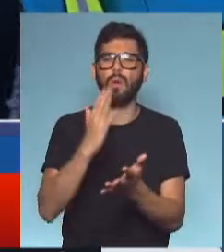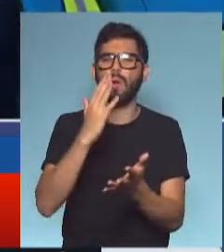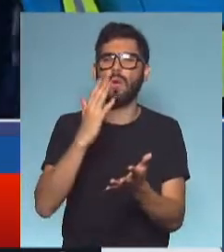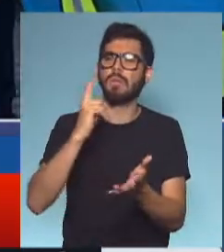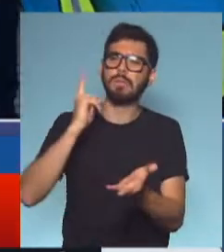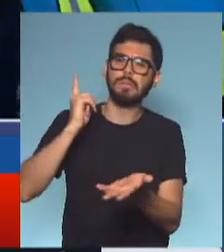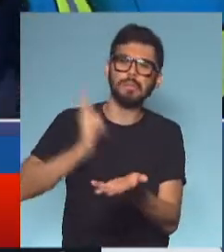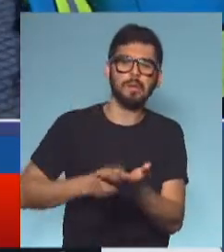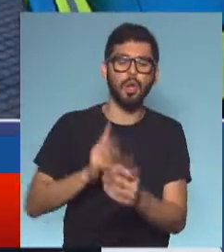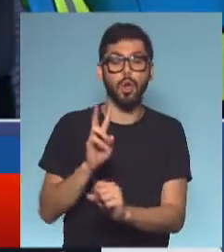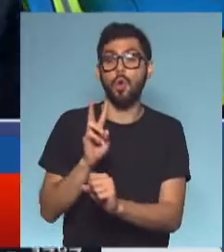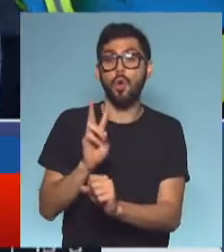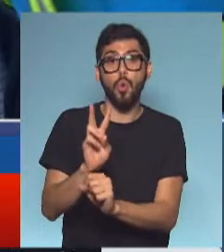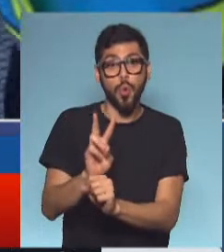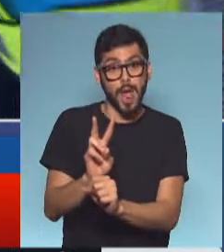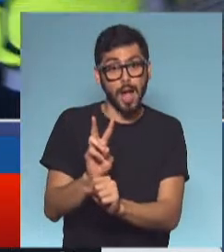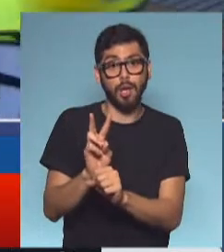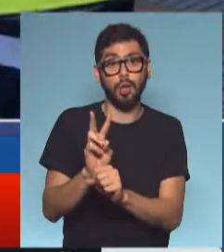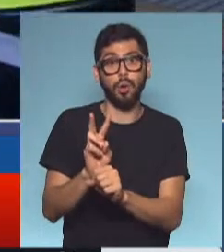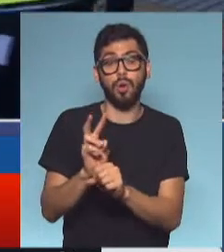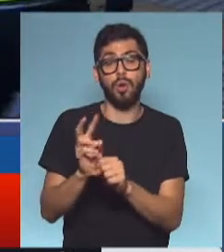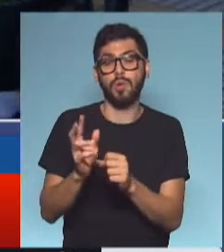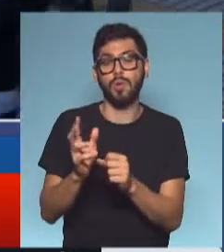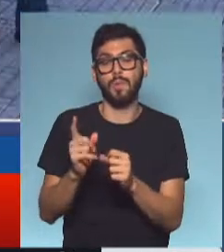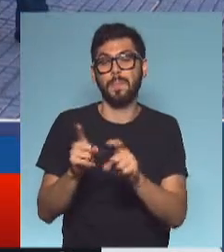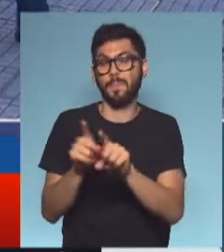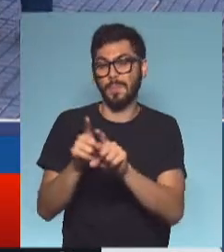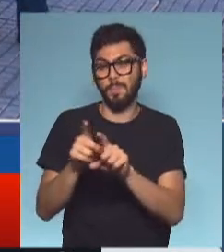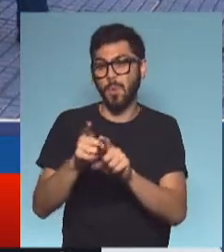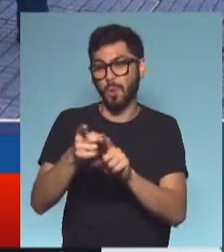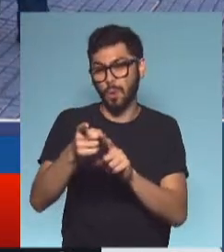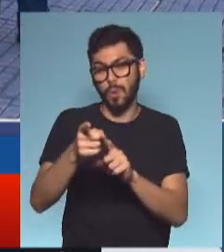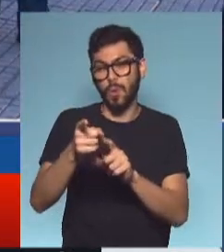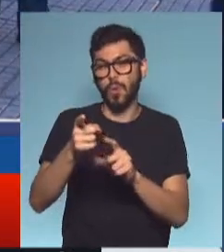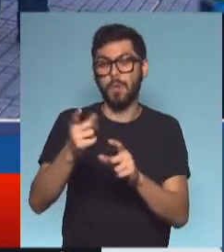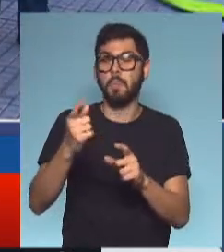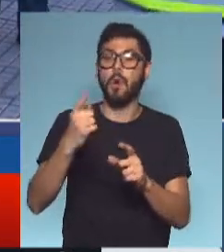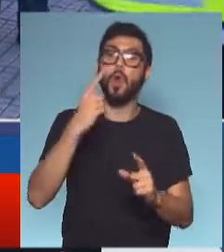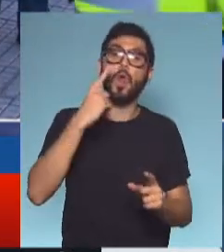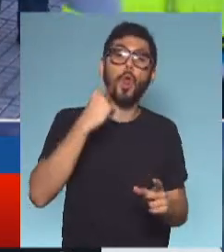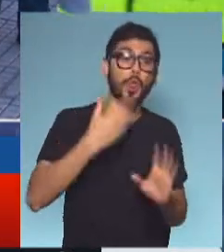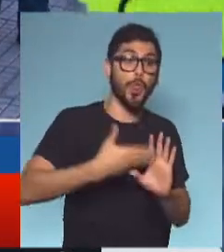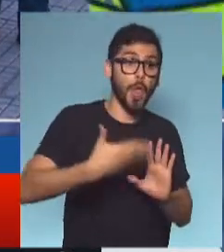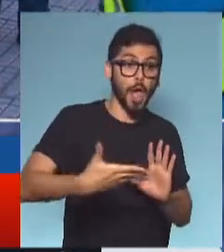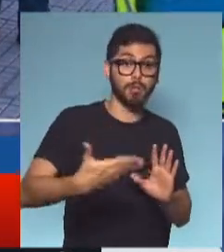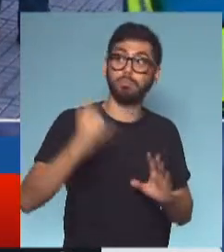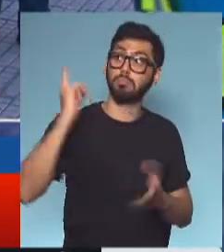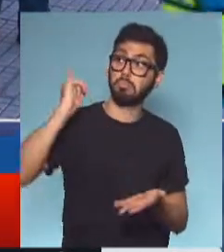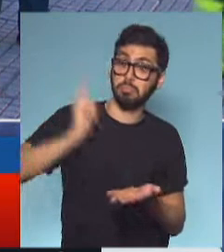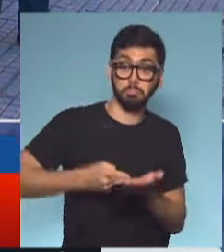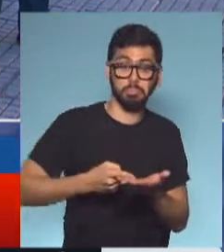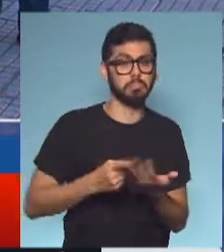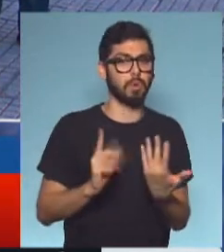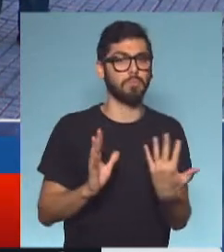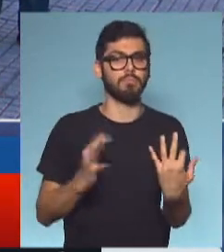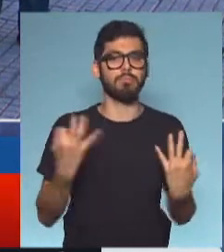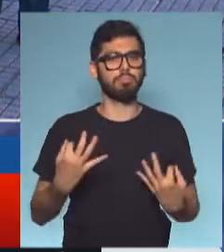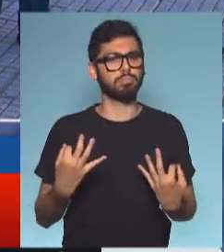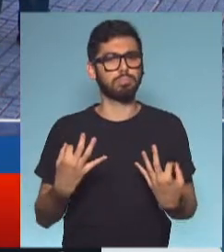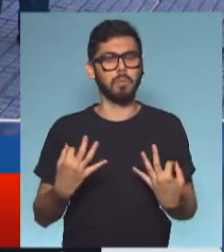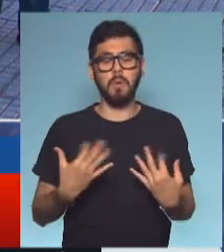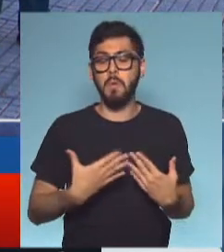estas medidas de cuidado, como titulaba recién, es decir, el conformismo que había en los primeros días posteriores a estas últimas